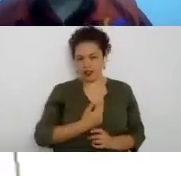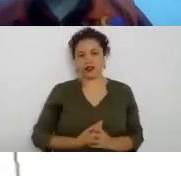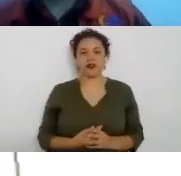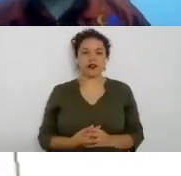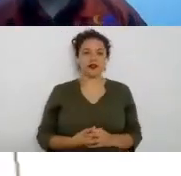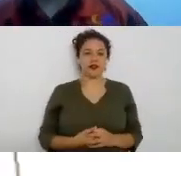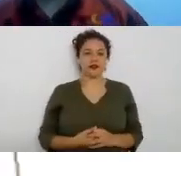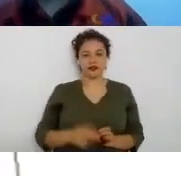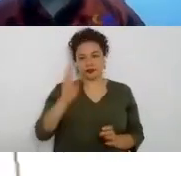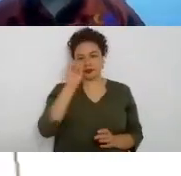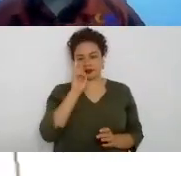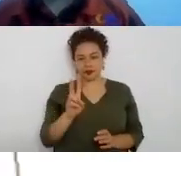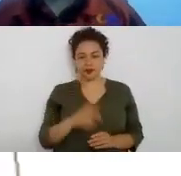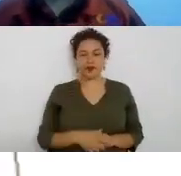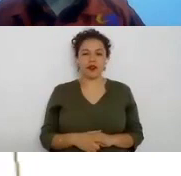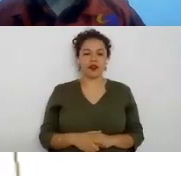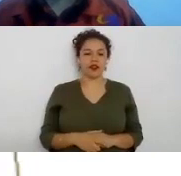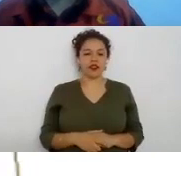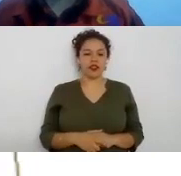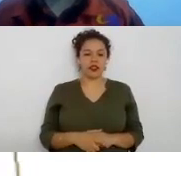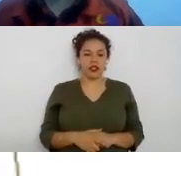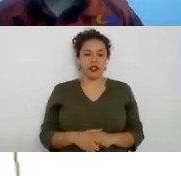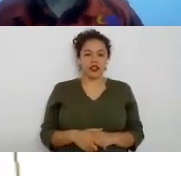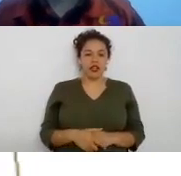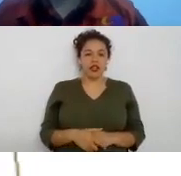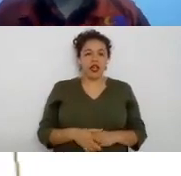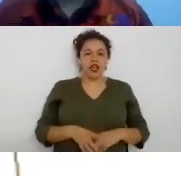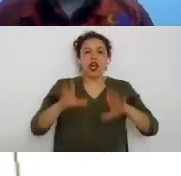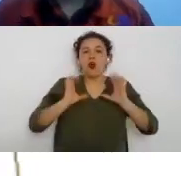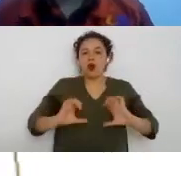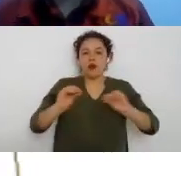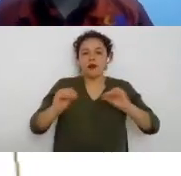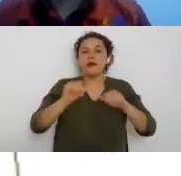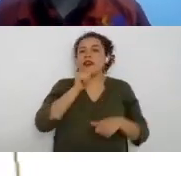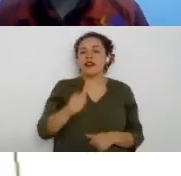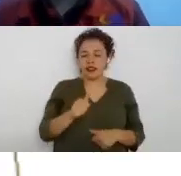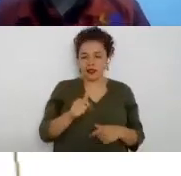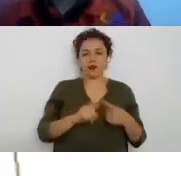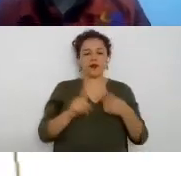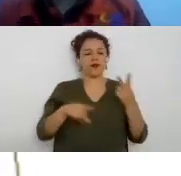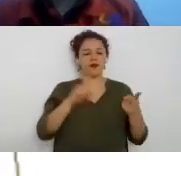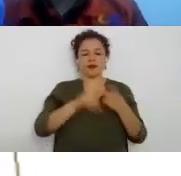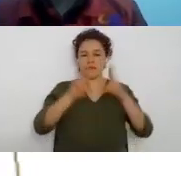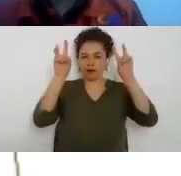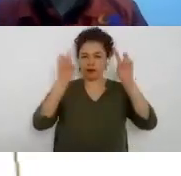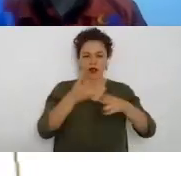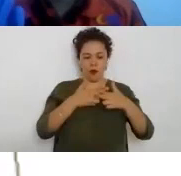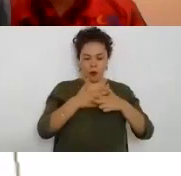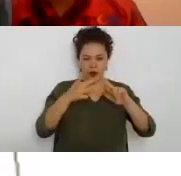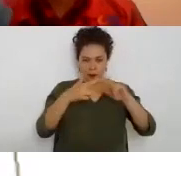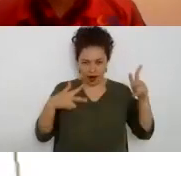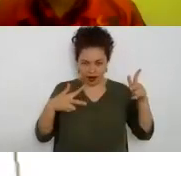vimos lo que eran las inmovilizaciones, tratamos temas sobre qué eran fracturas,